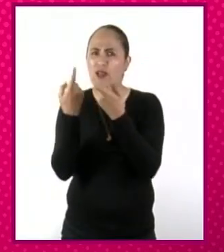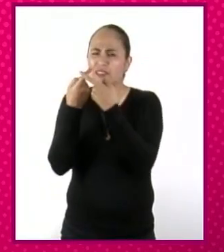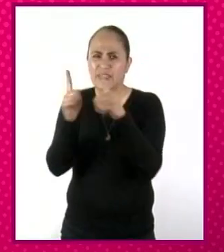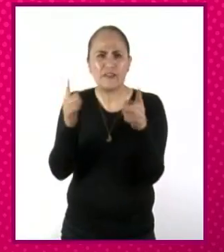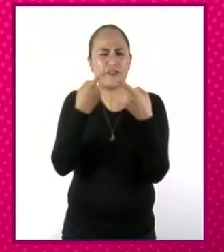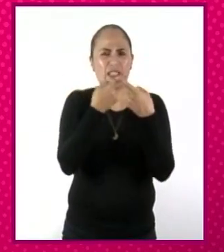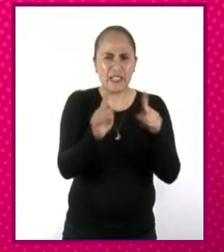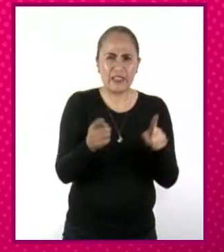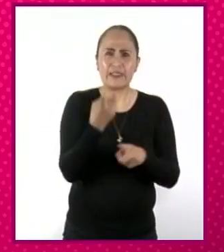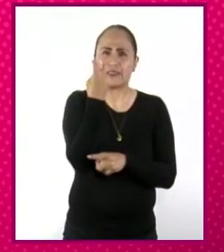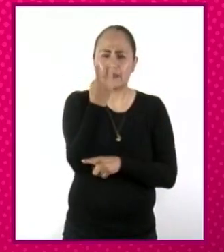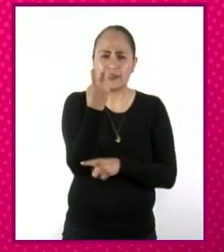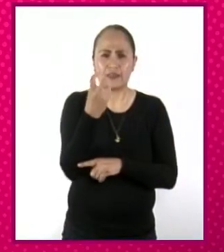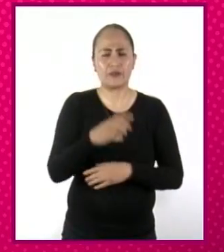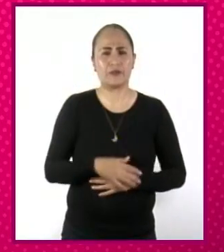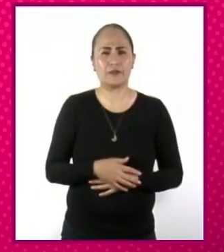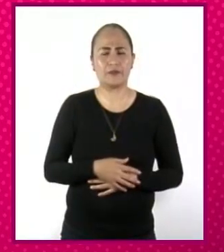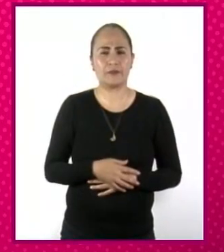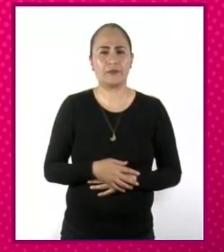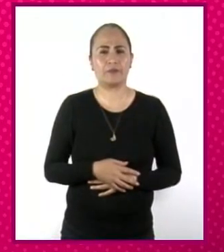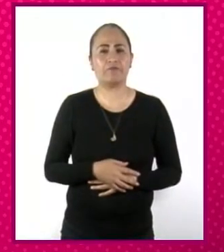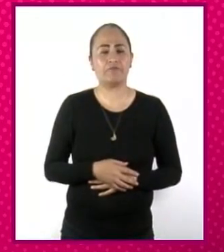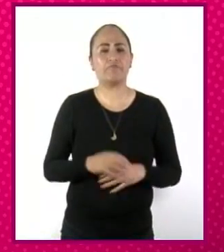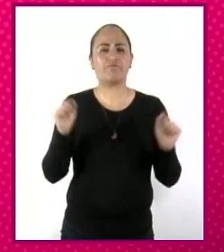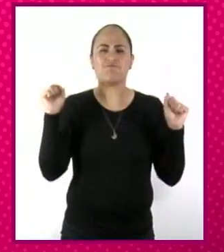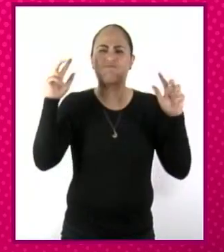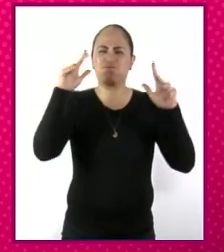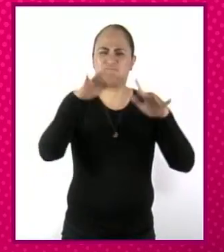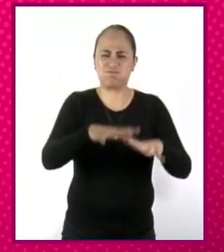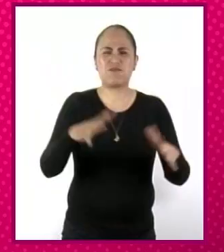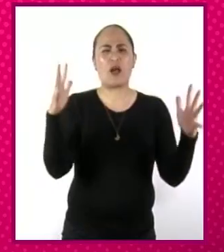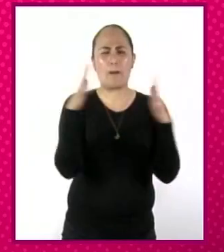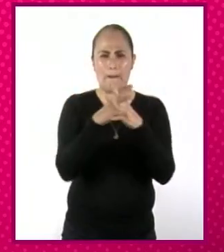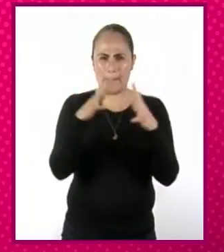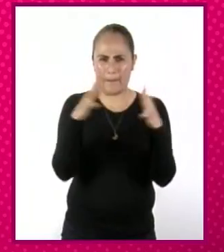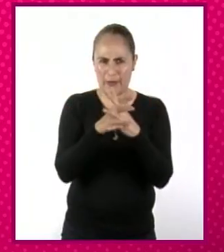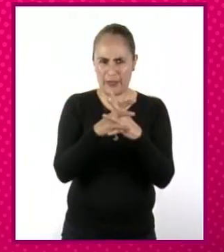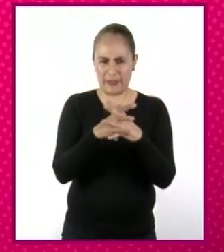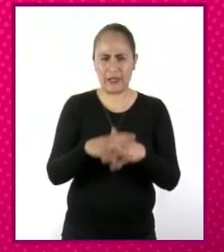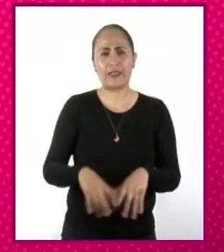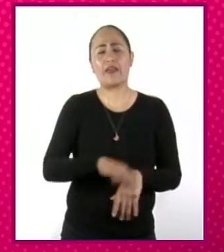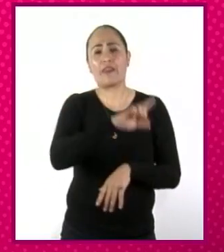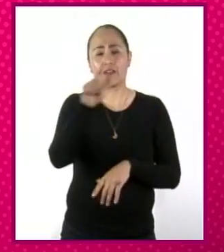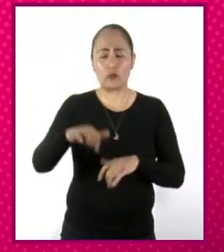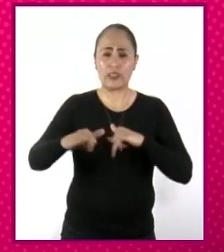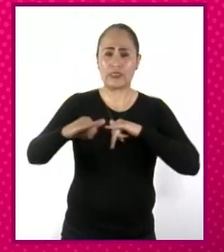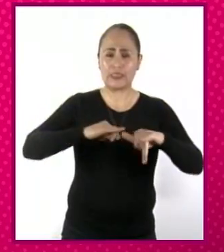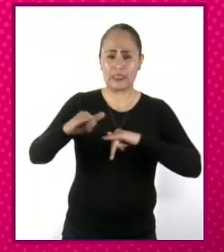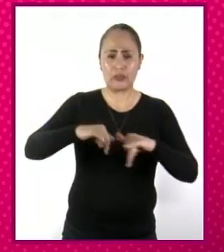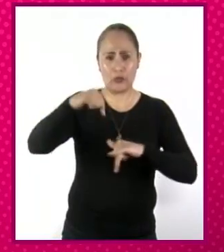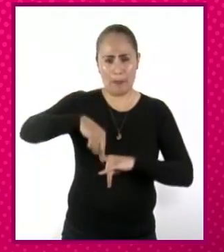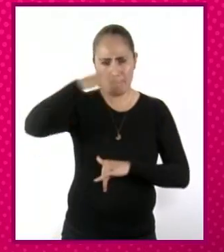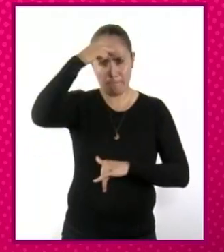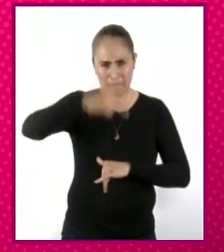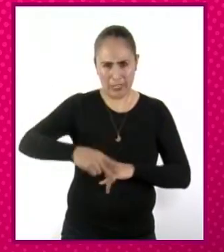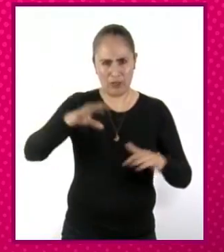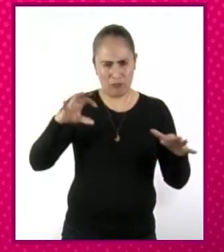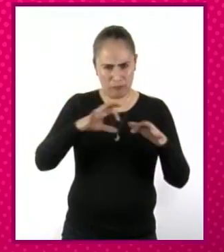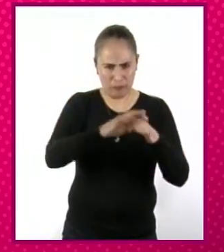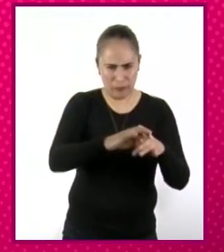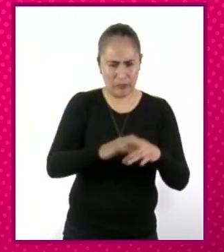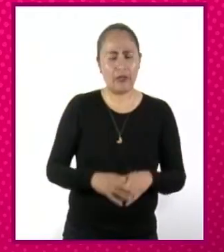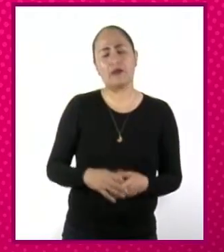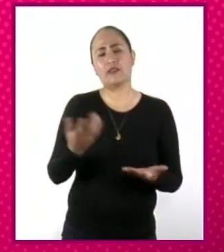es lo que explica esta invasión y posterior anexión del territorio mexicano. En cuanto al caso de